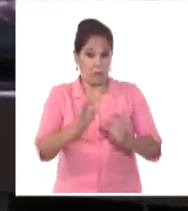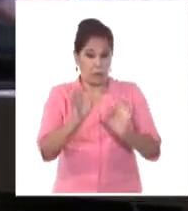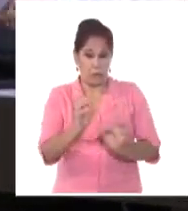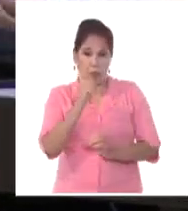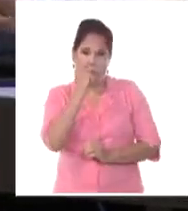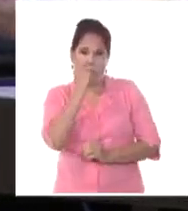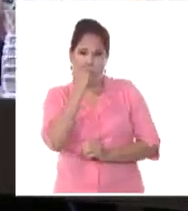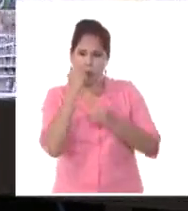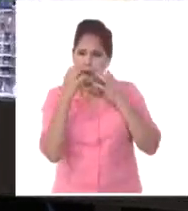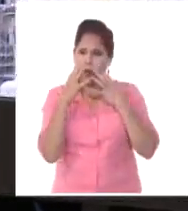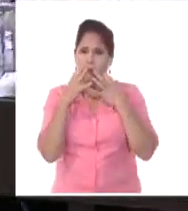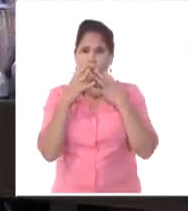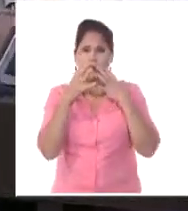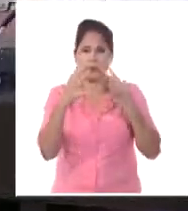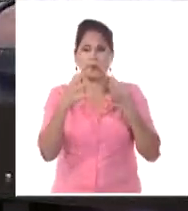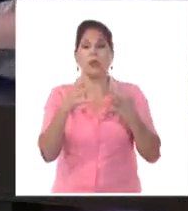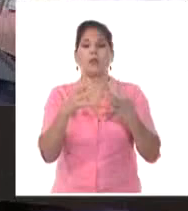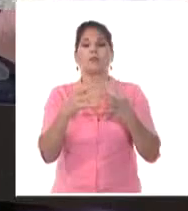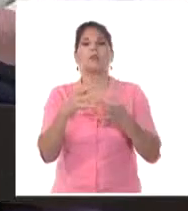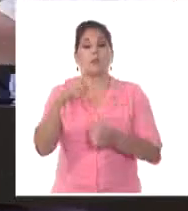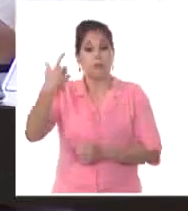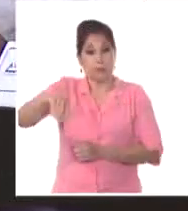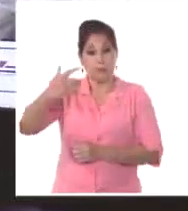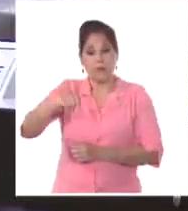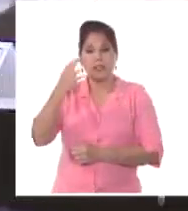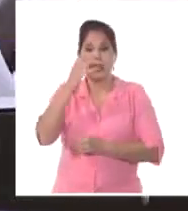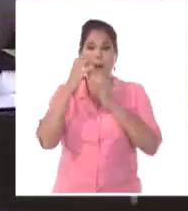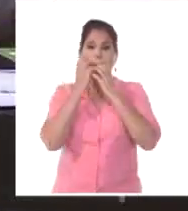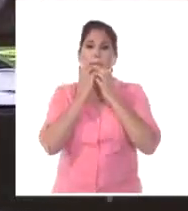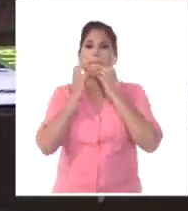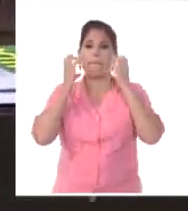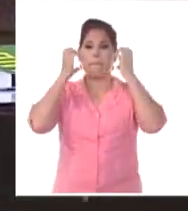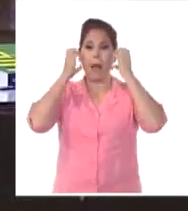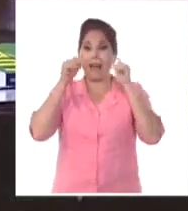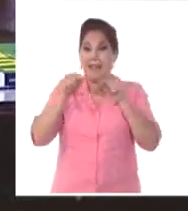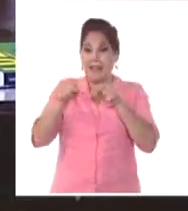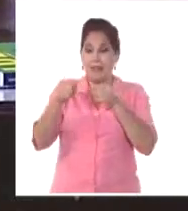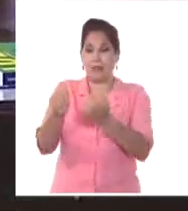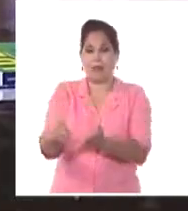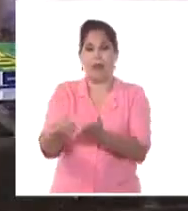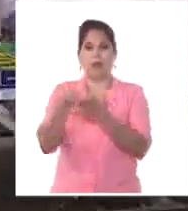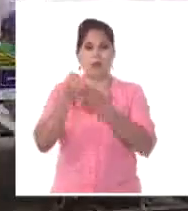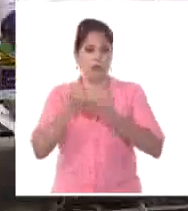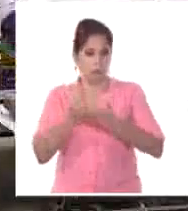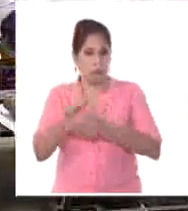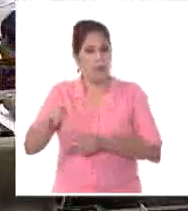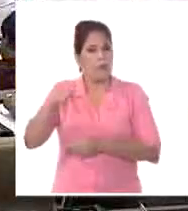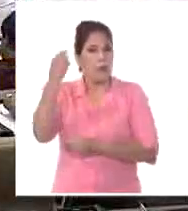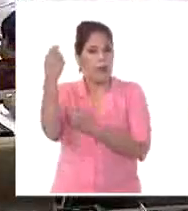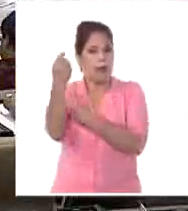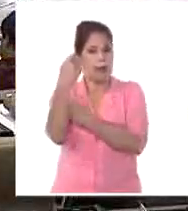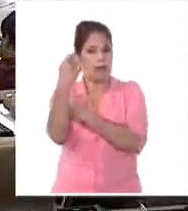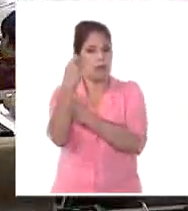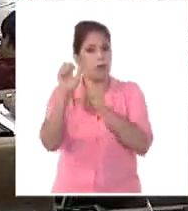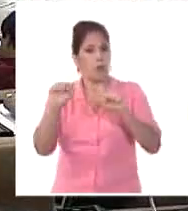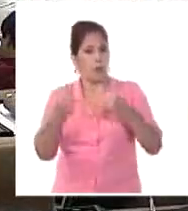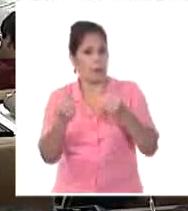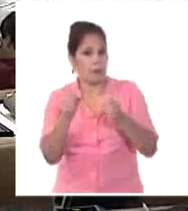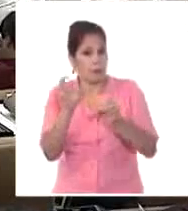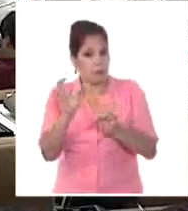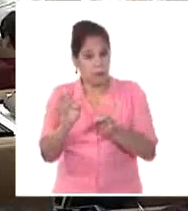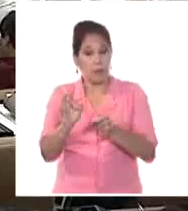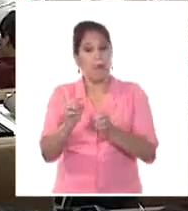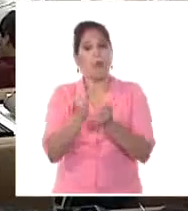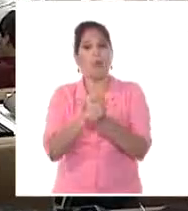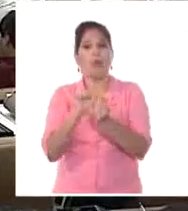caracterizó la explotación del hombre por el hombre como fuente de la plusvalía y esencia del capitalismo, y clamó por